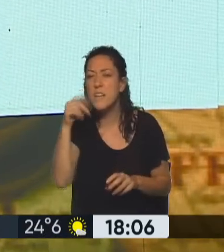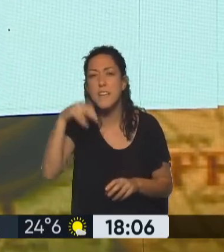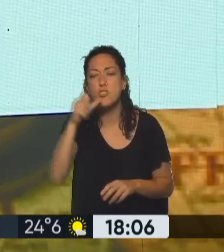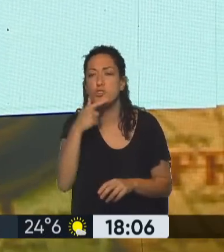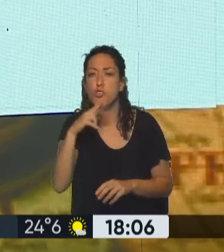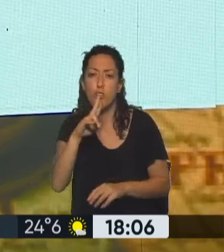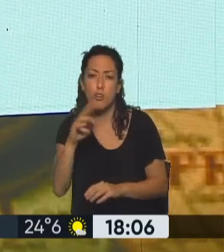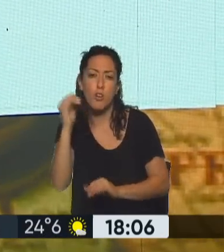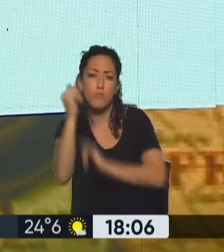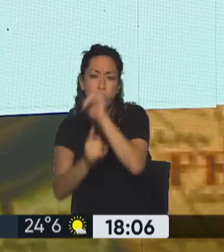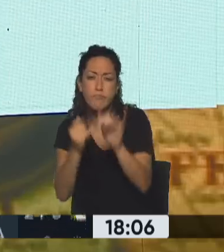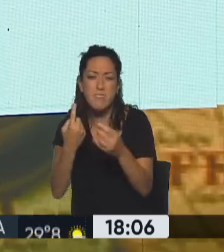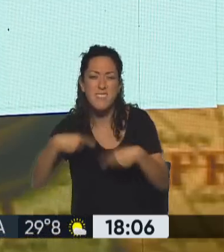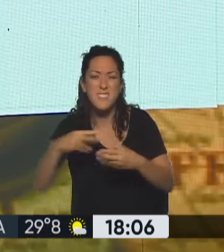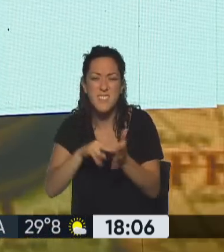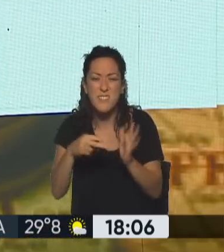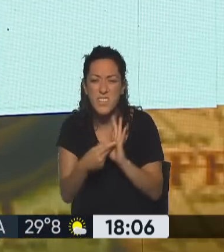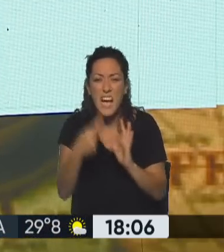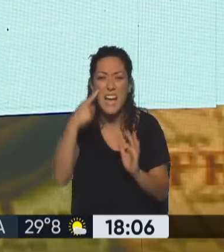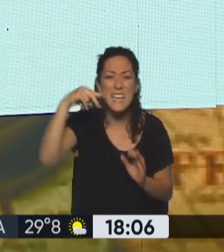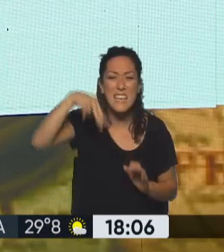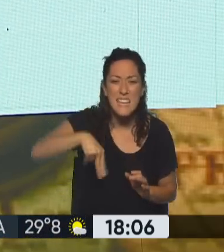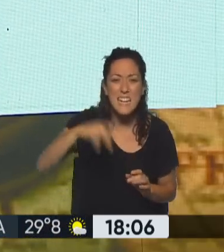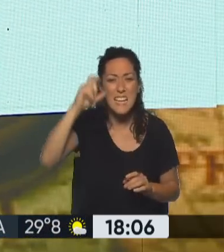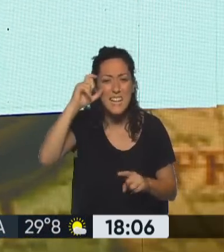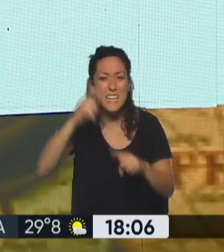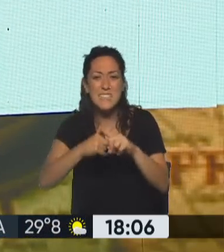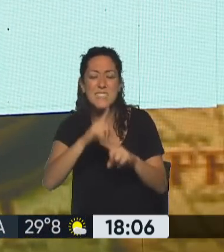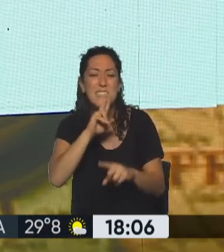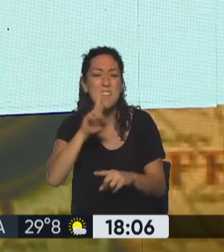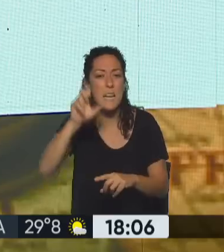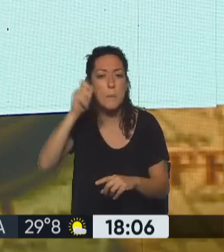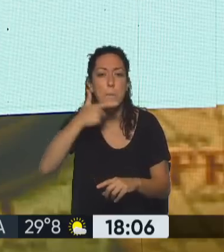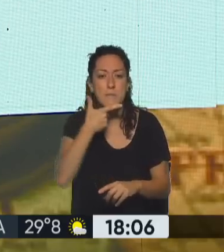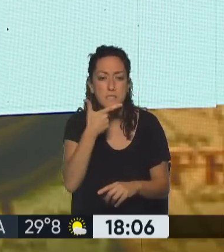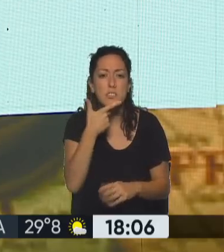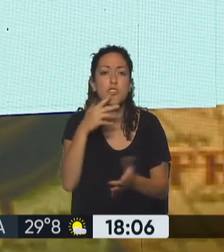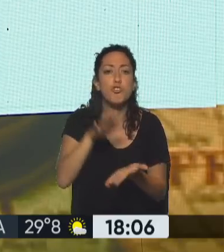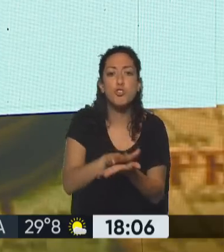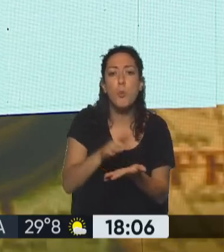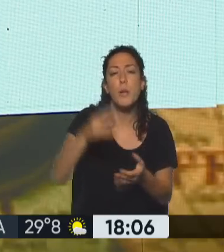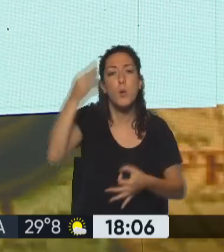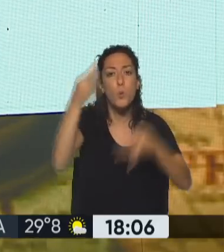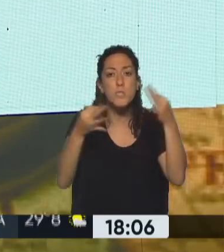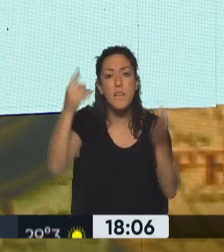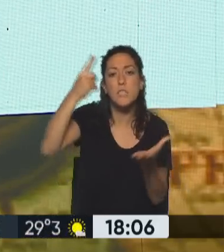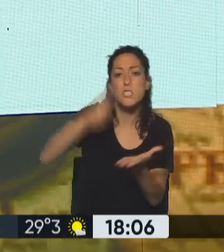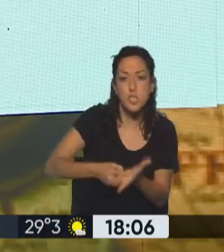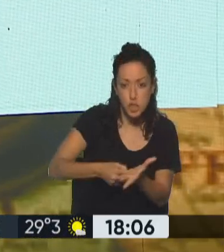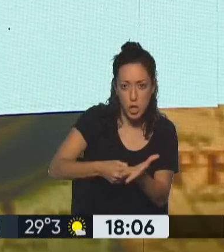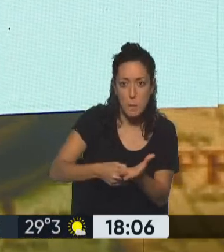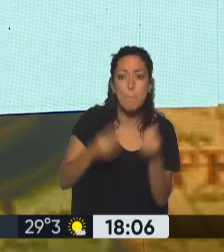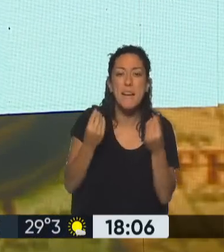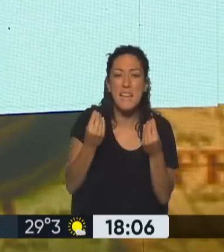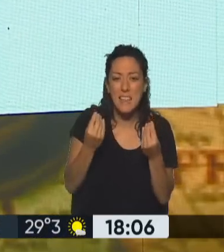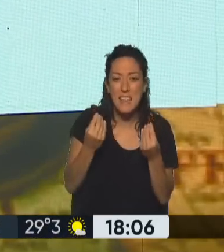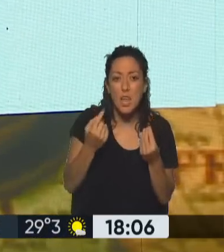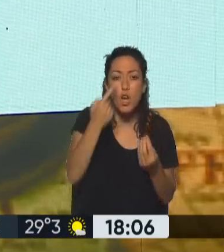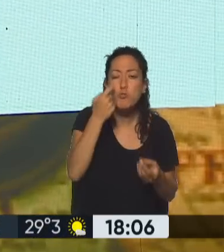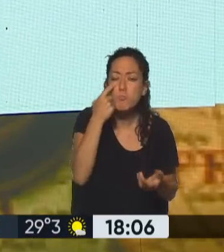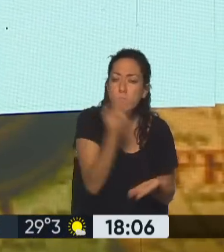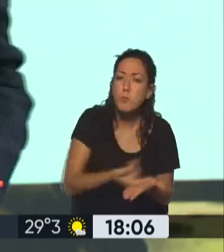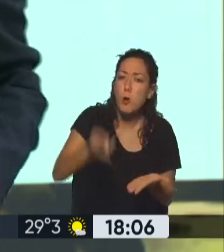qué significa in extremis contra la decisión judicial tomada, a fin de que se revise, esto es importante, a fin de que se